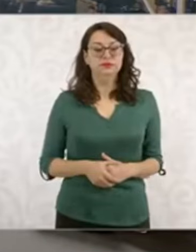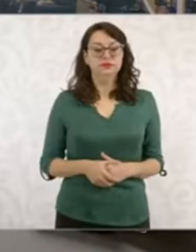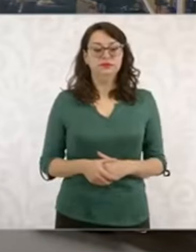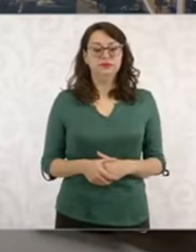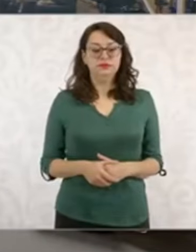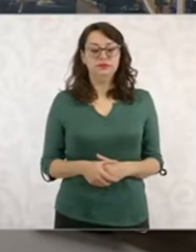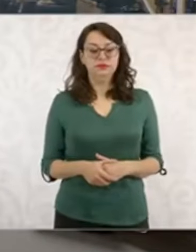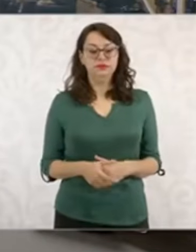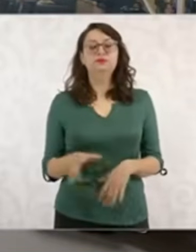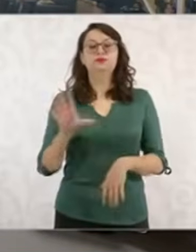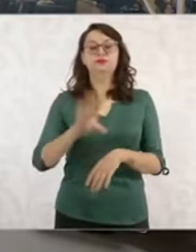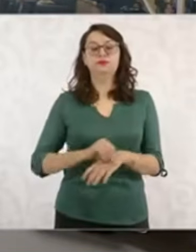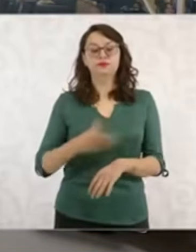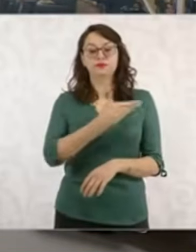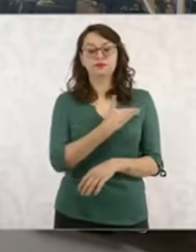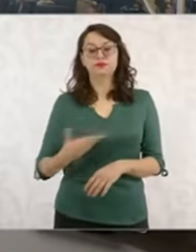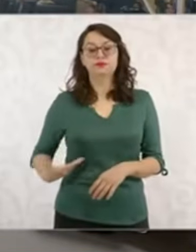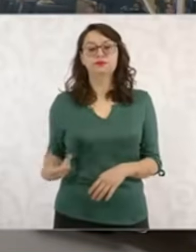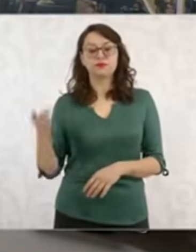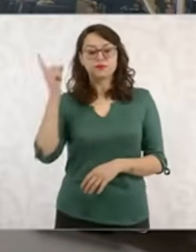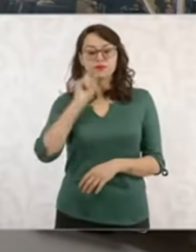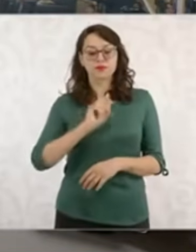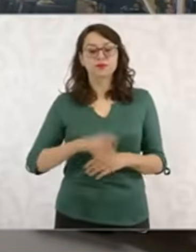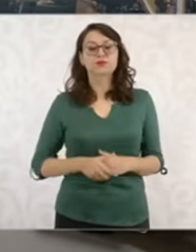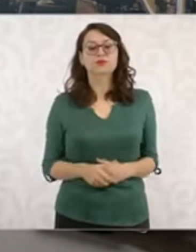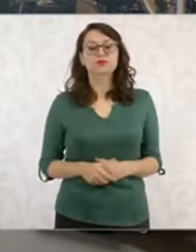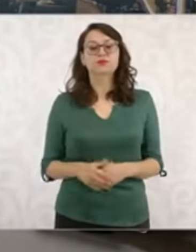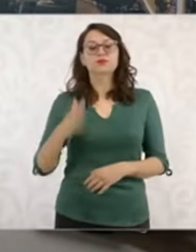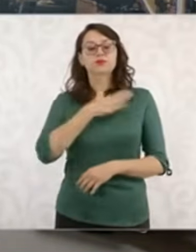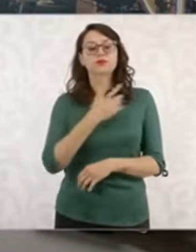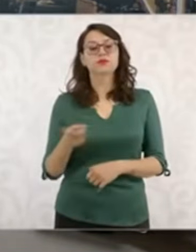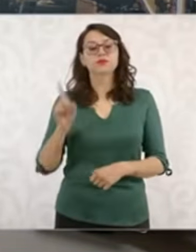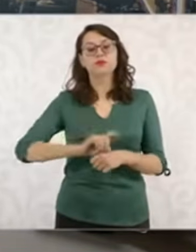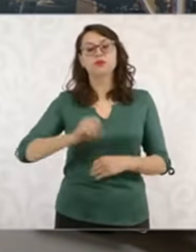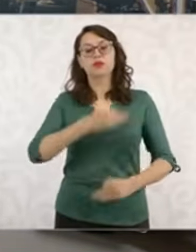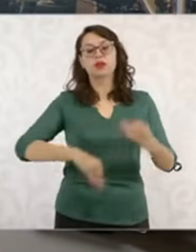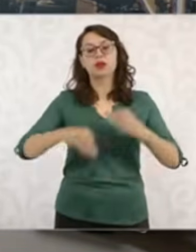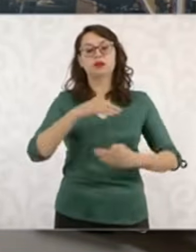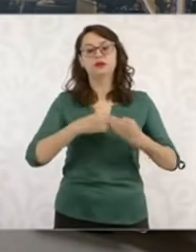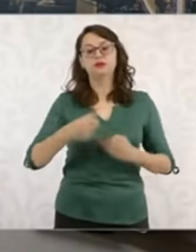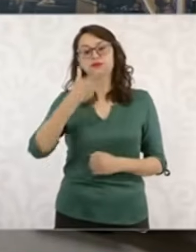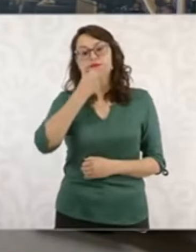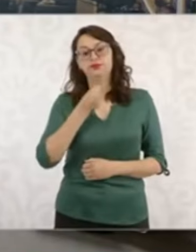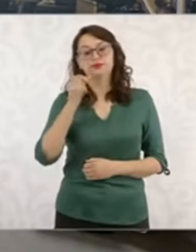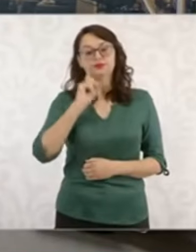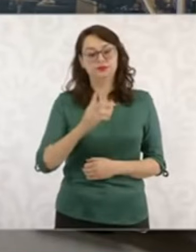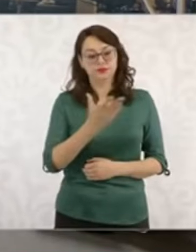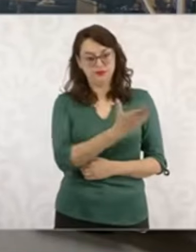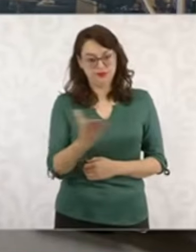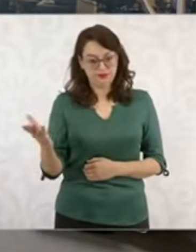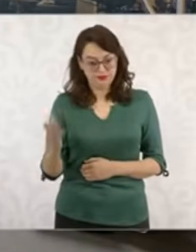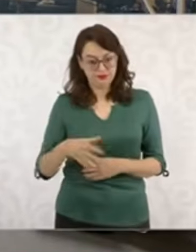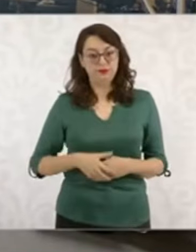Bueno, señor presidente. Buenos días a todas, a todos. Vean